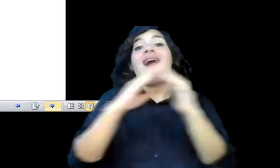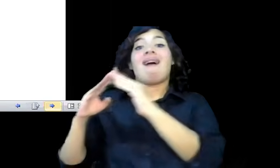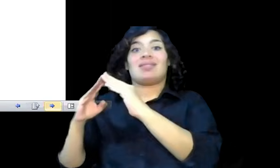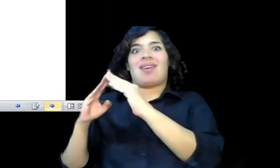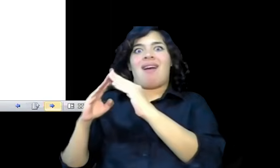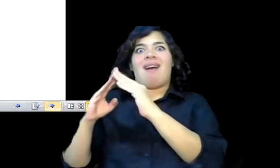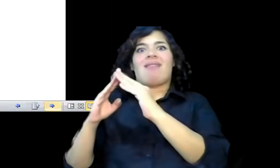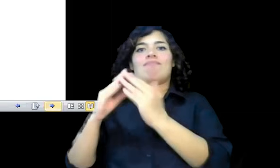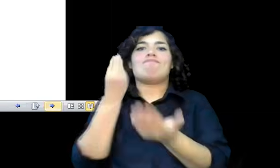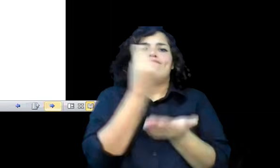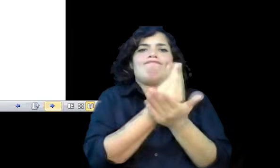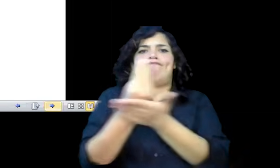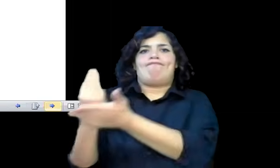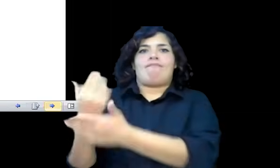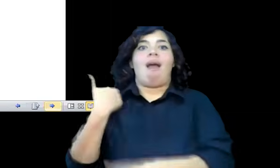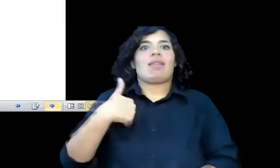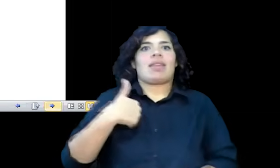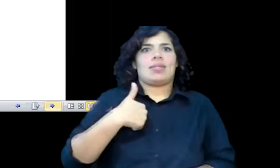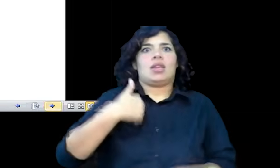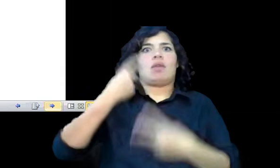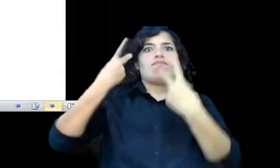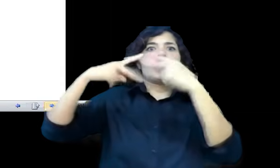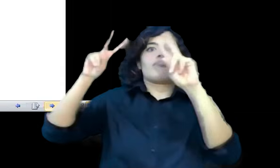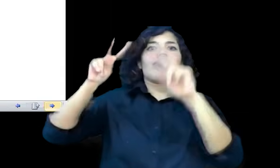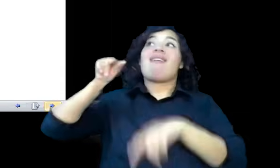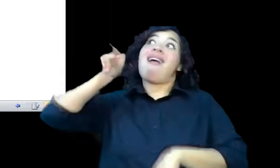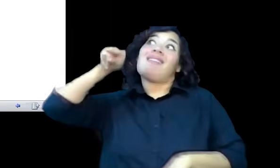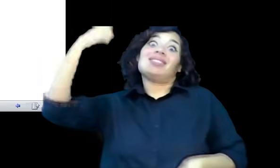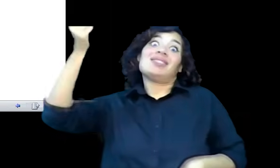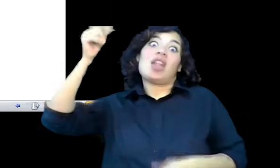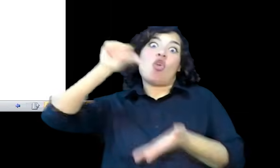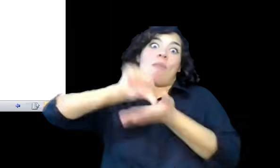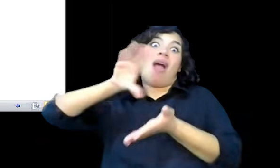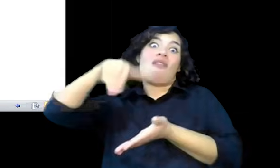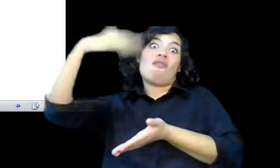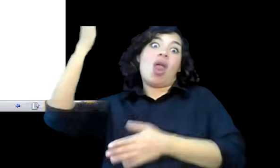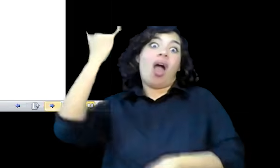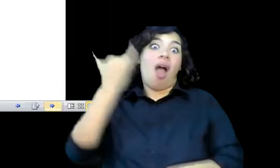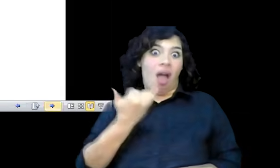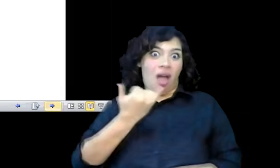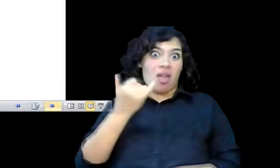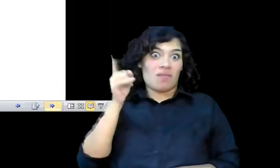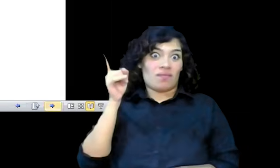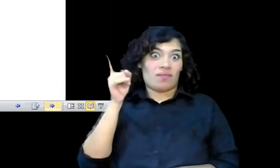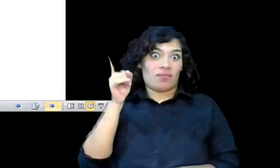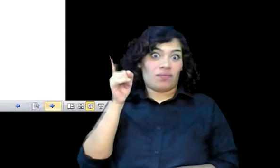estos residentes argentinos tengan en el exterior, ¿sí?